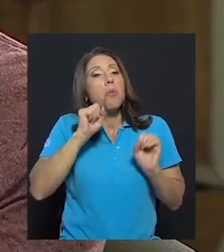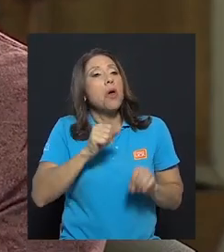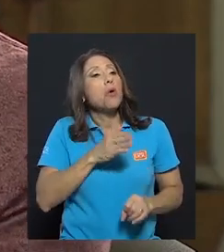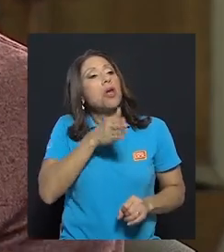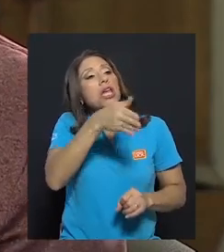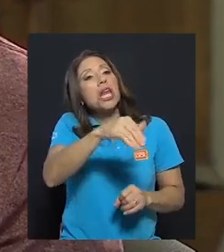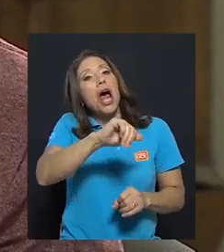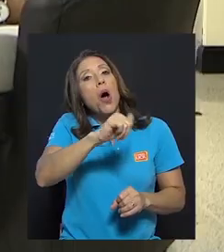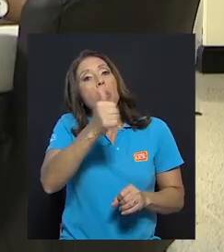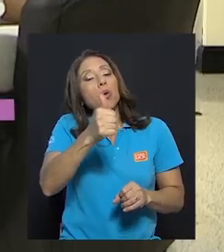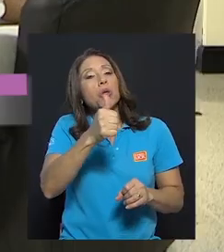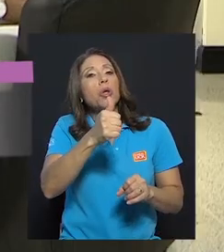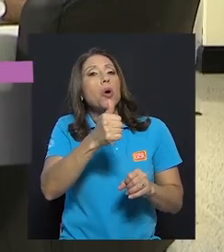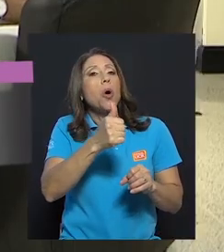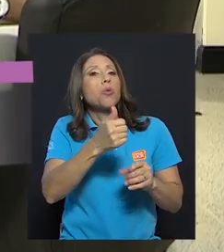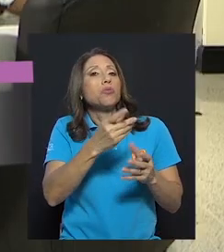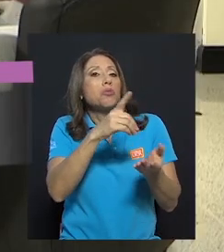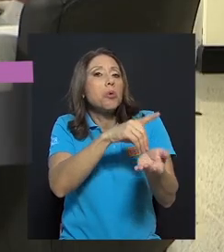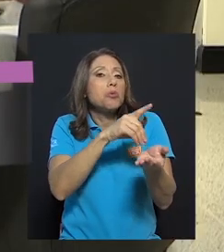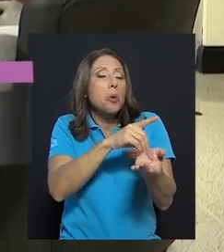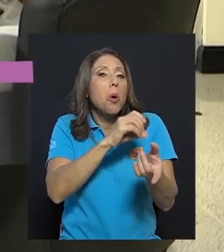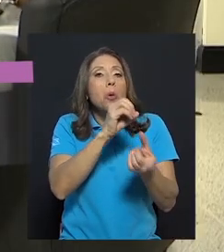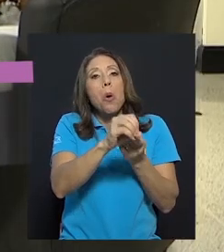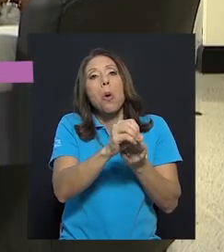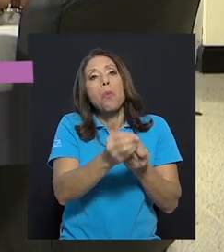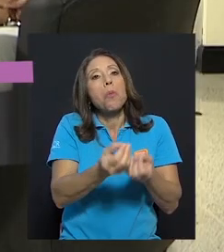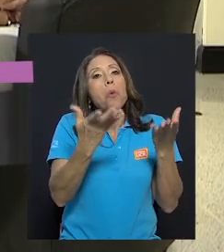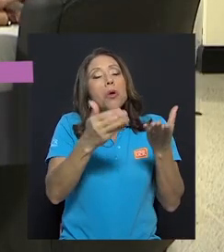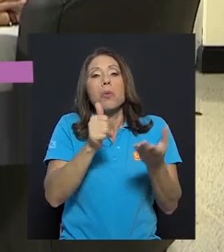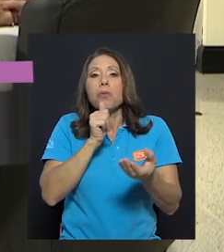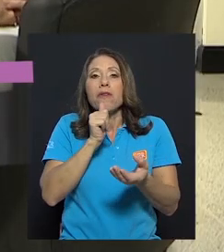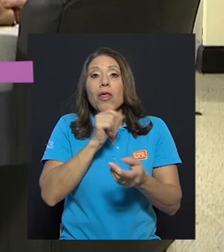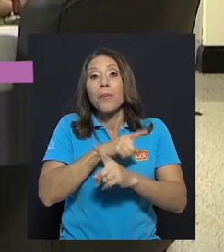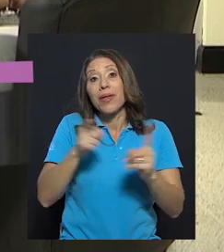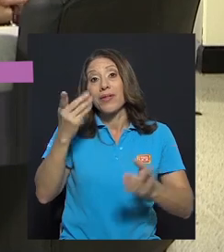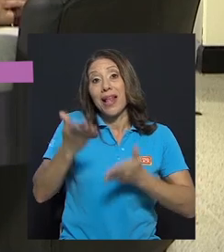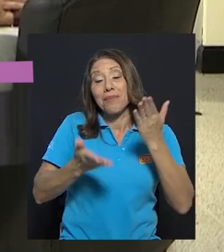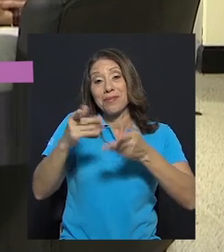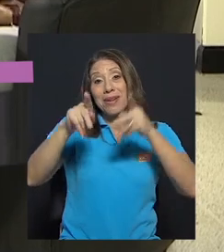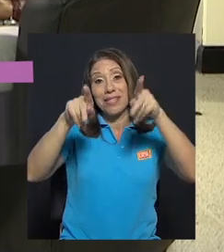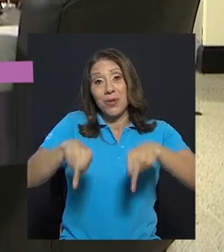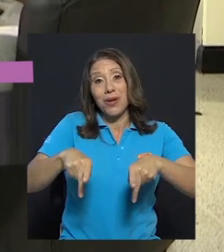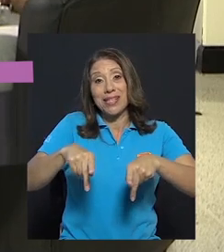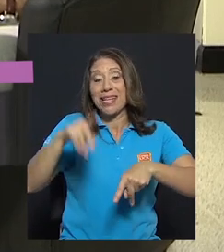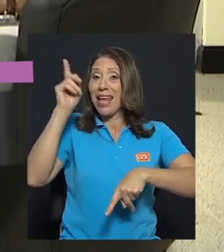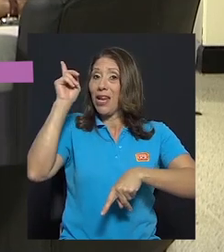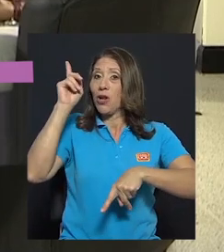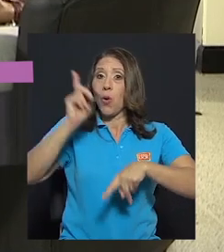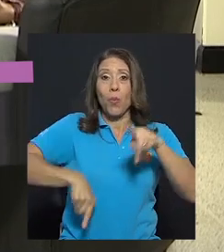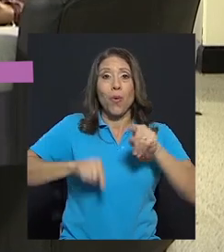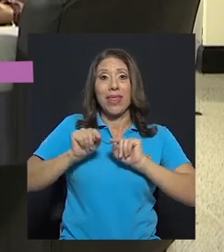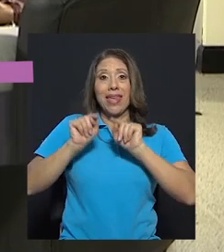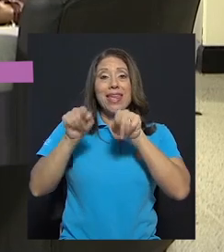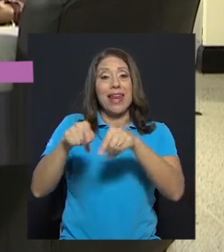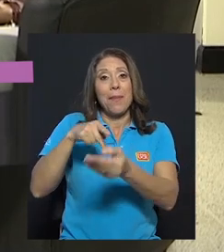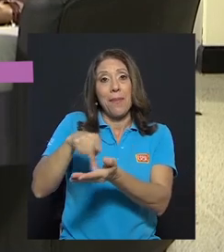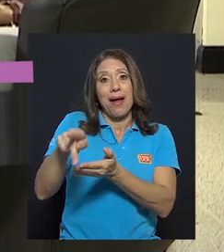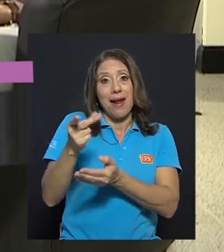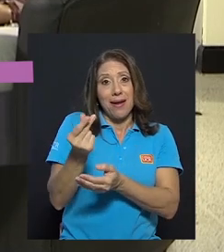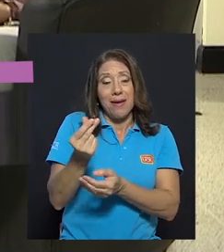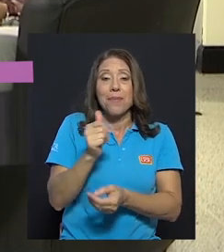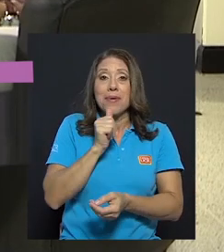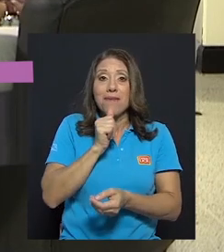otro servicio público. Pero para otras personas que no tienen el acceso al servicio de salud privado, tal vez ellos sí pueden ver violentado su derecho a la